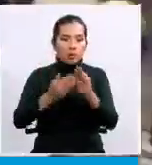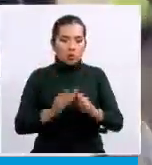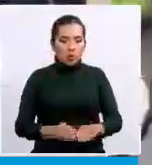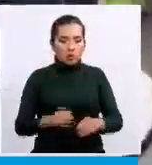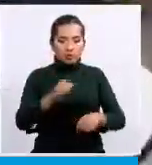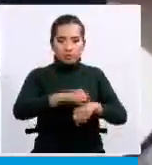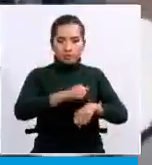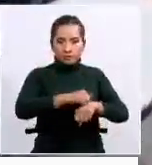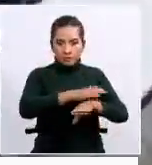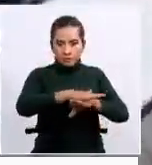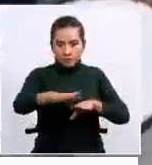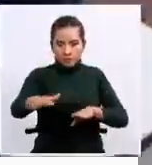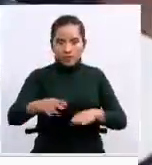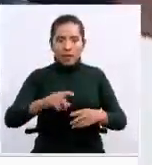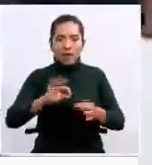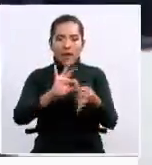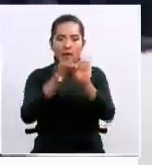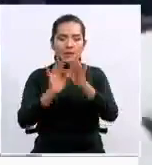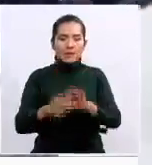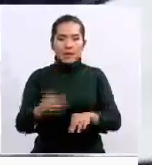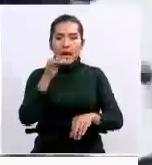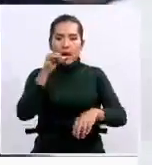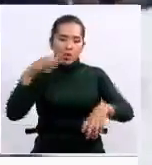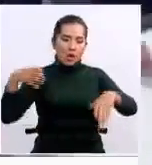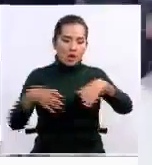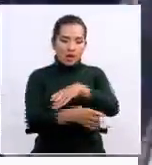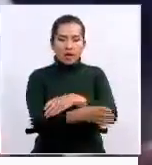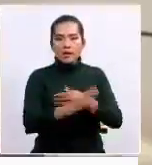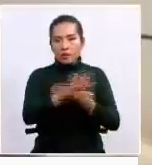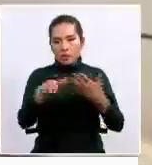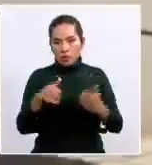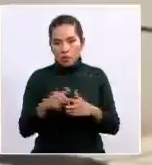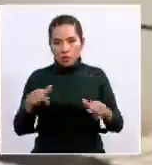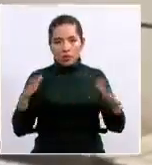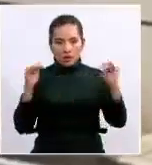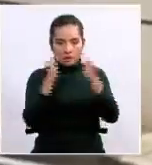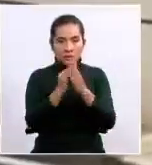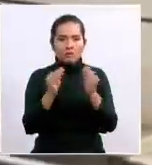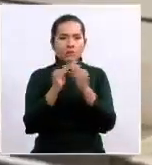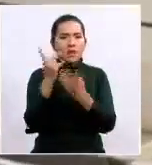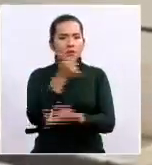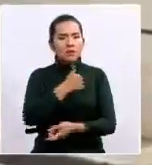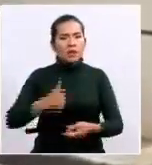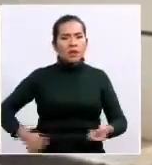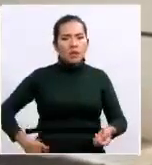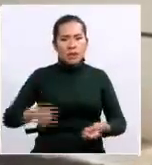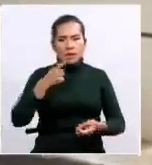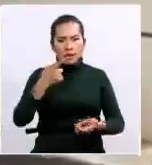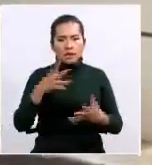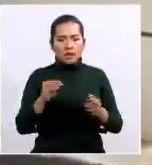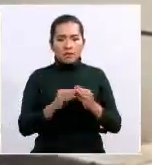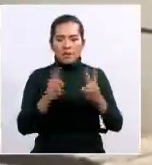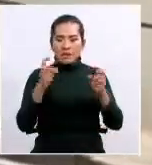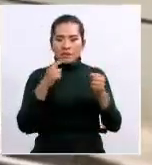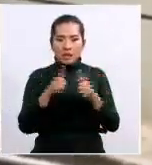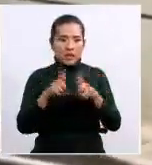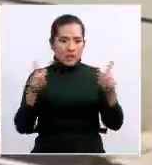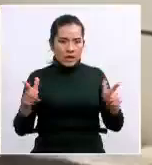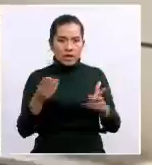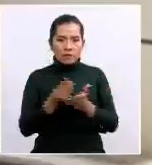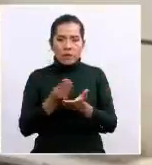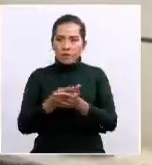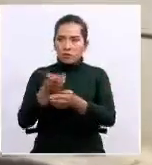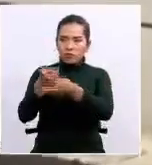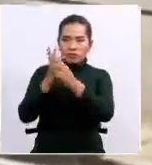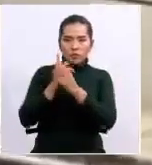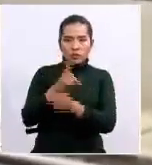setados, reparación de embovedados en los barrios paseños. Y asegura el alcalde que las obras grandes de envergadura, que comprenden el crédito de